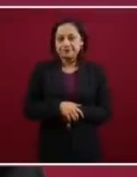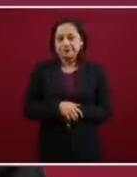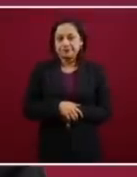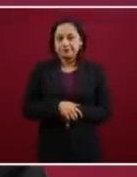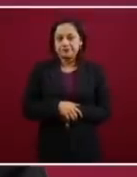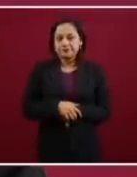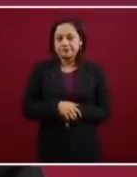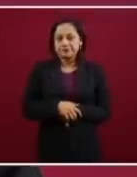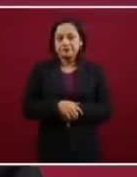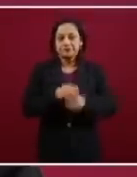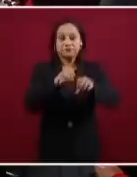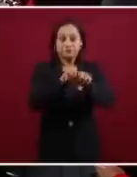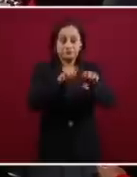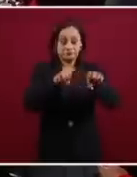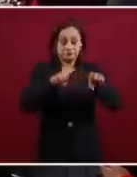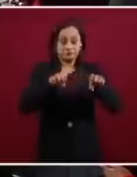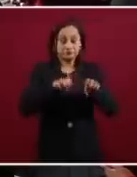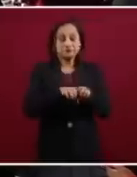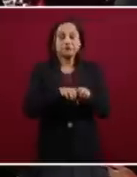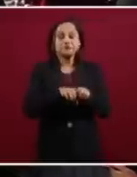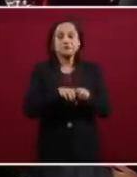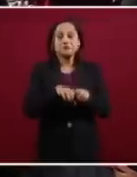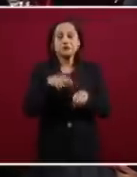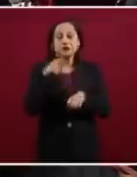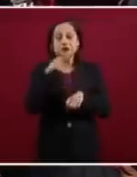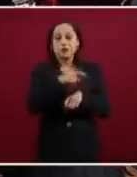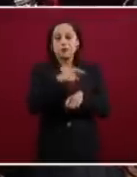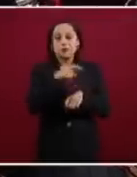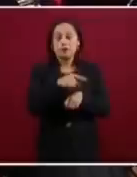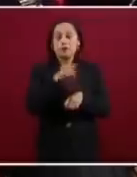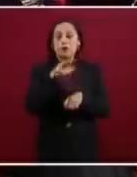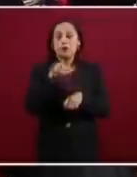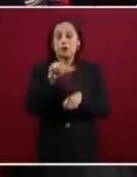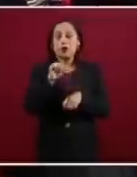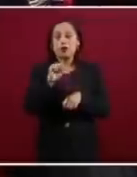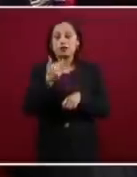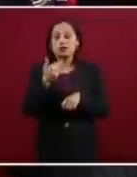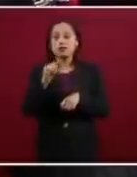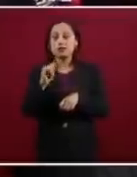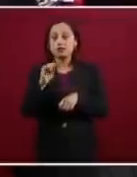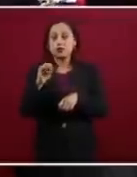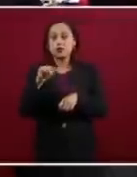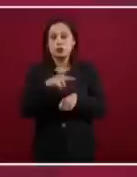jugaron muy bien este los de washington